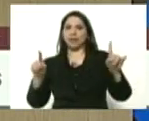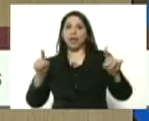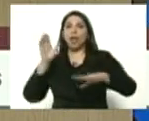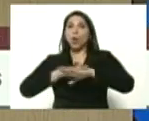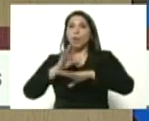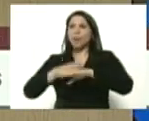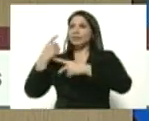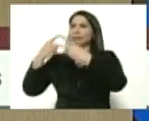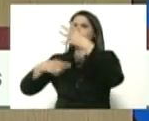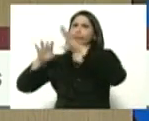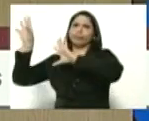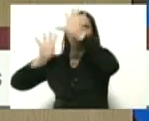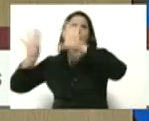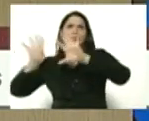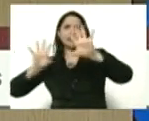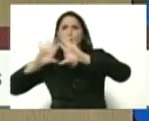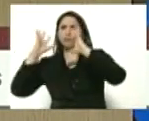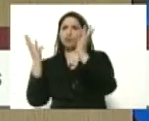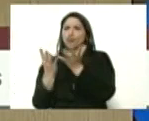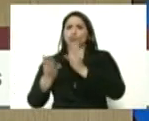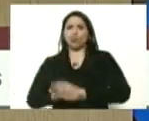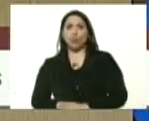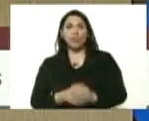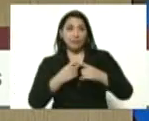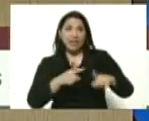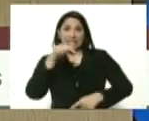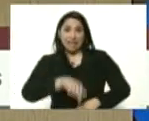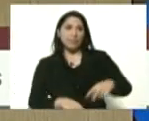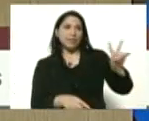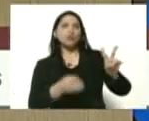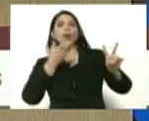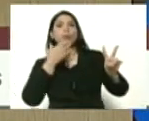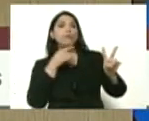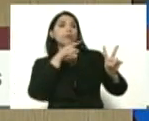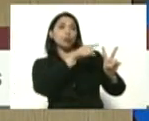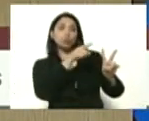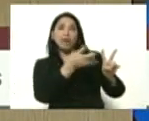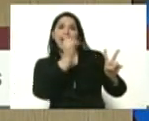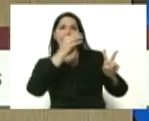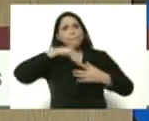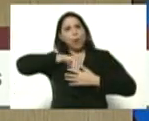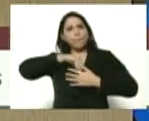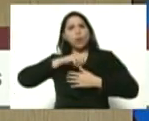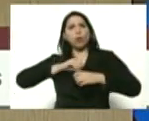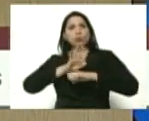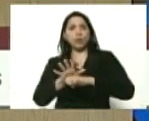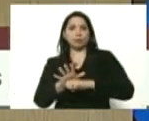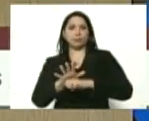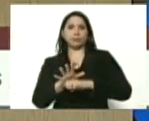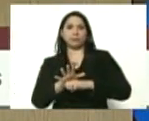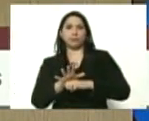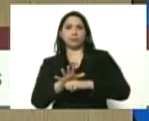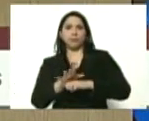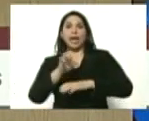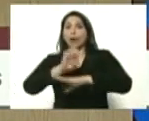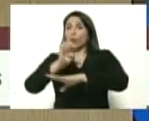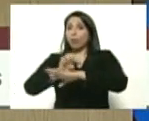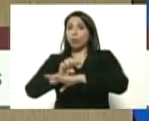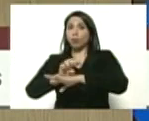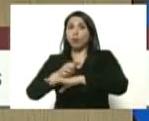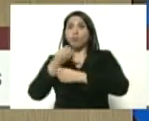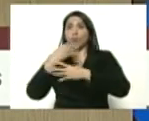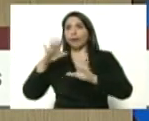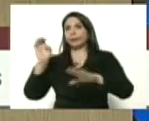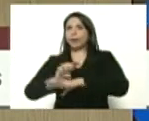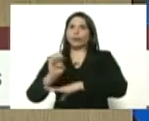en todos los demás países del mundo. Si usted contrae el coronavirus en Ecuador, bueno, en Ecuador ni se diga,